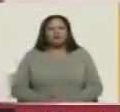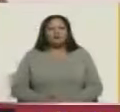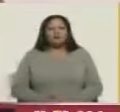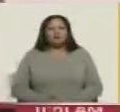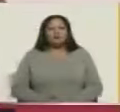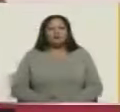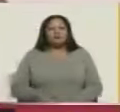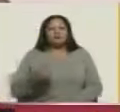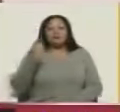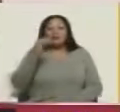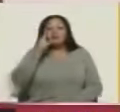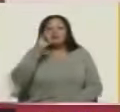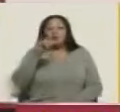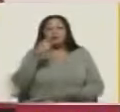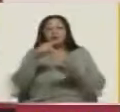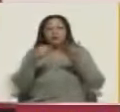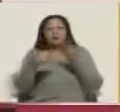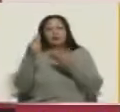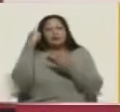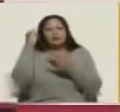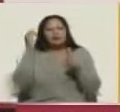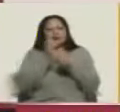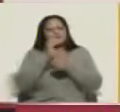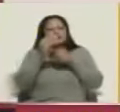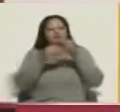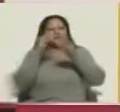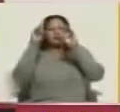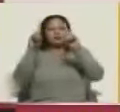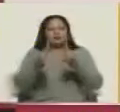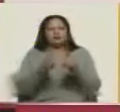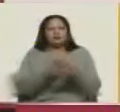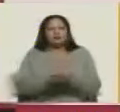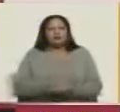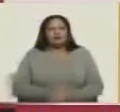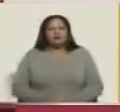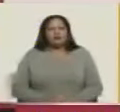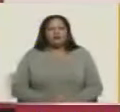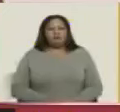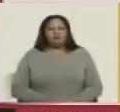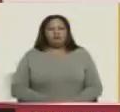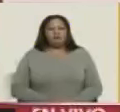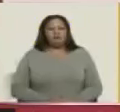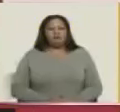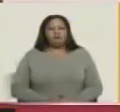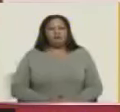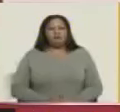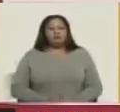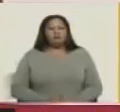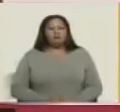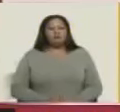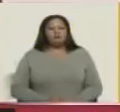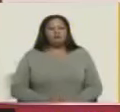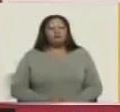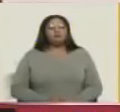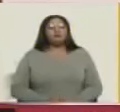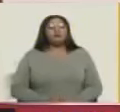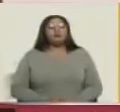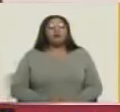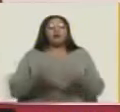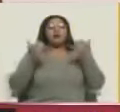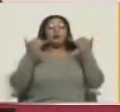Faltaban unos anuncios, vale, que ese día se tomaron decisiones. A partir de este momento ya